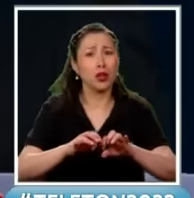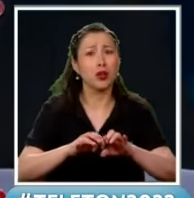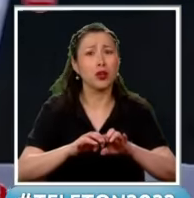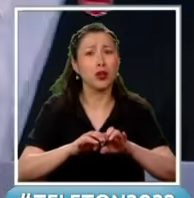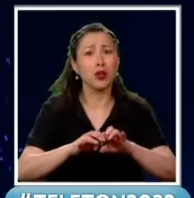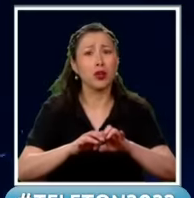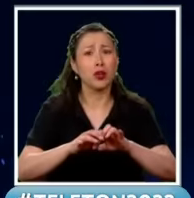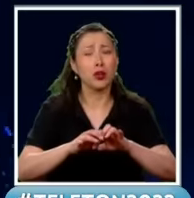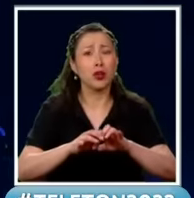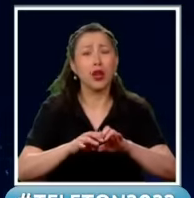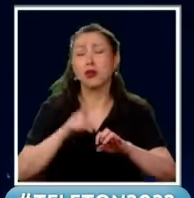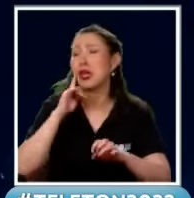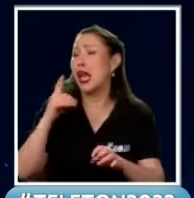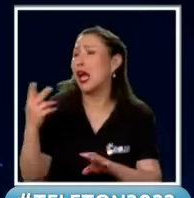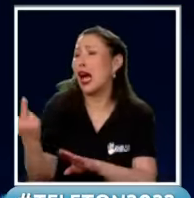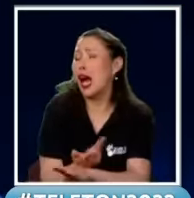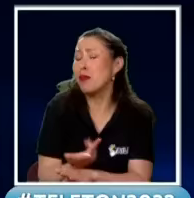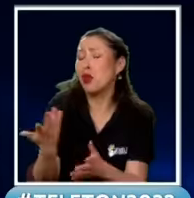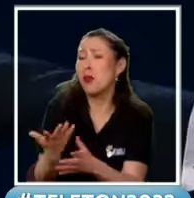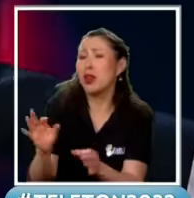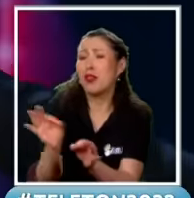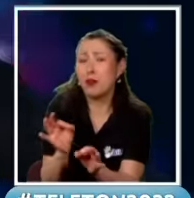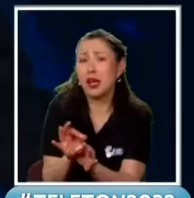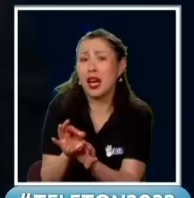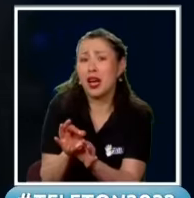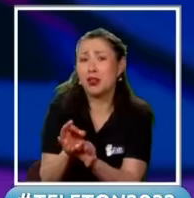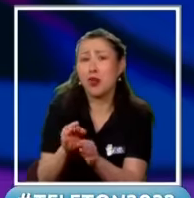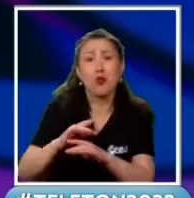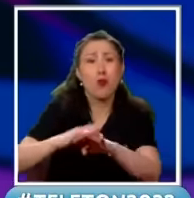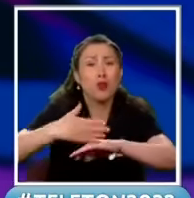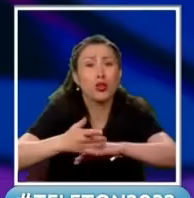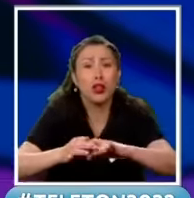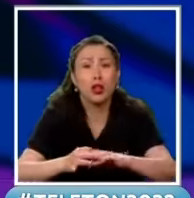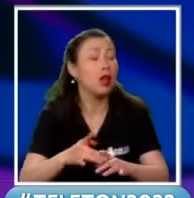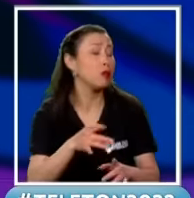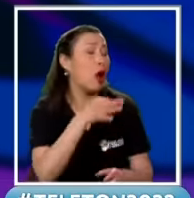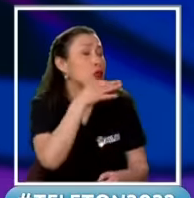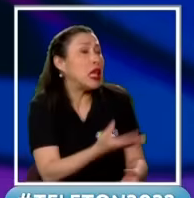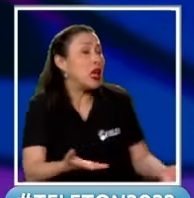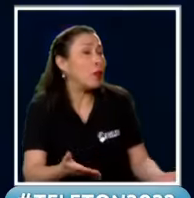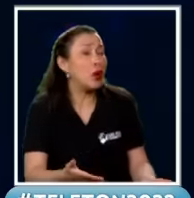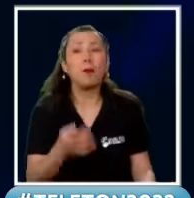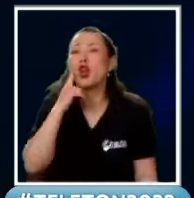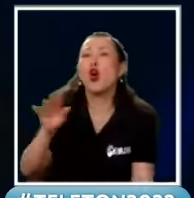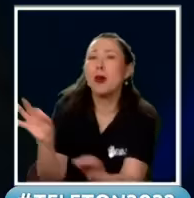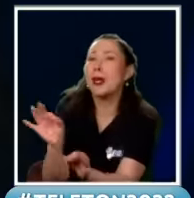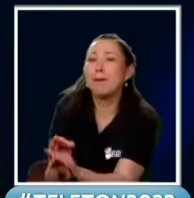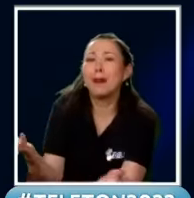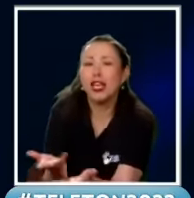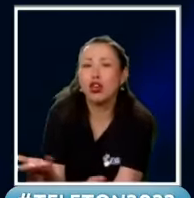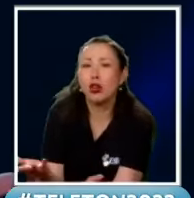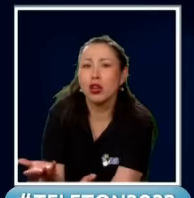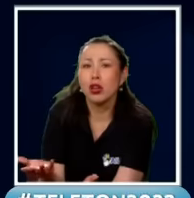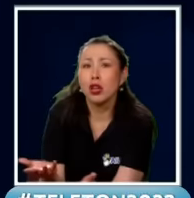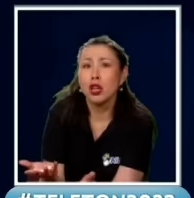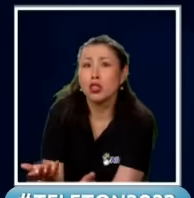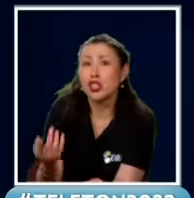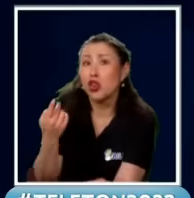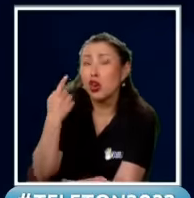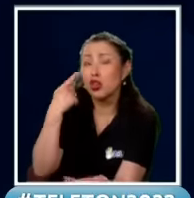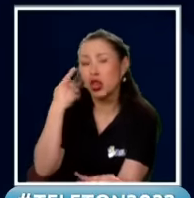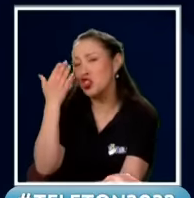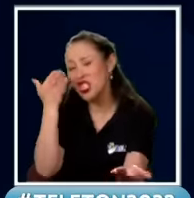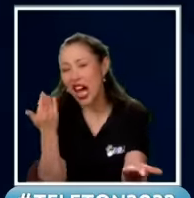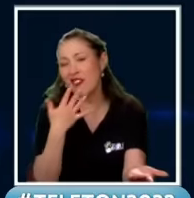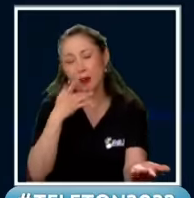arreglar? No, ahora cagamos. ¿Cómo le vamos a explicar si una máquina no entiende? Bueno, dile tú. ¿Cómo le voy a explicar? Si no lo entiende, porque